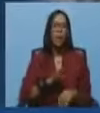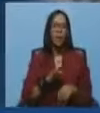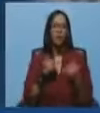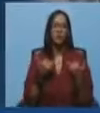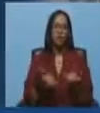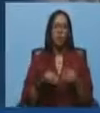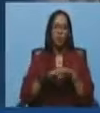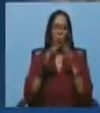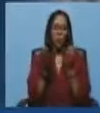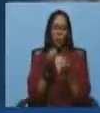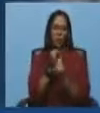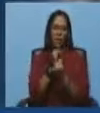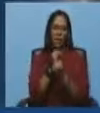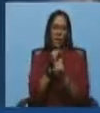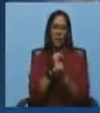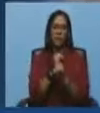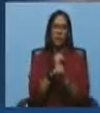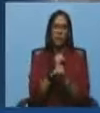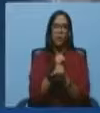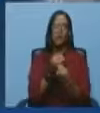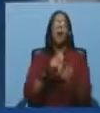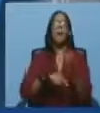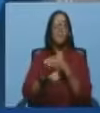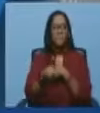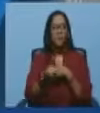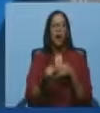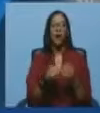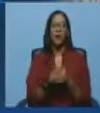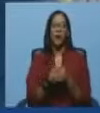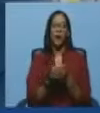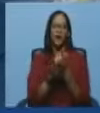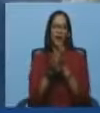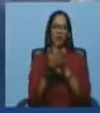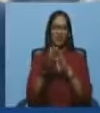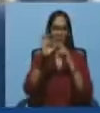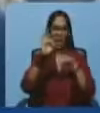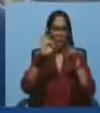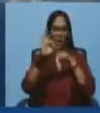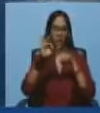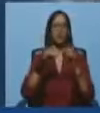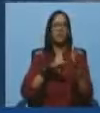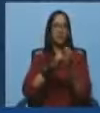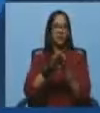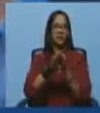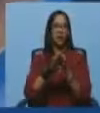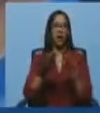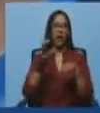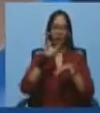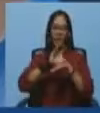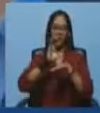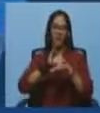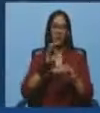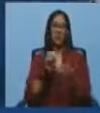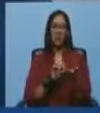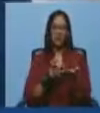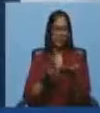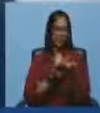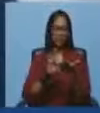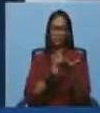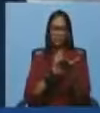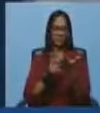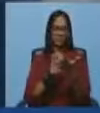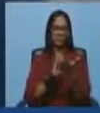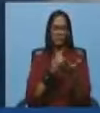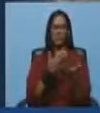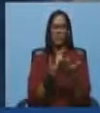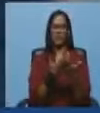digital. Vamos a avanzar hacia la desaparición de la moneda, vamos a avanzar hacia las ciudades digitales, hacia ciudades sustentables, vamos a